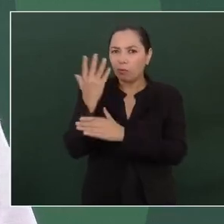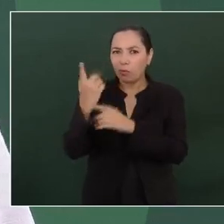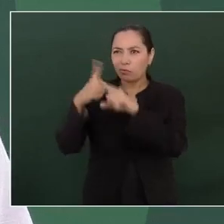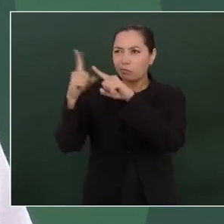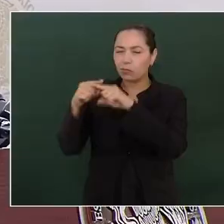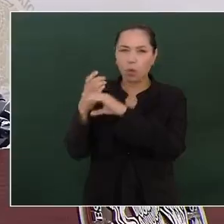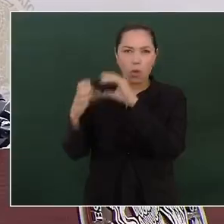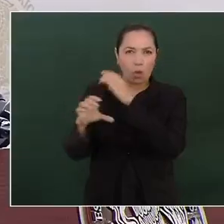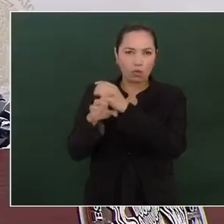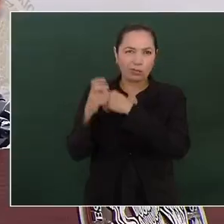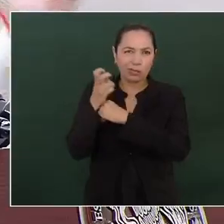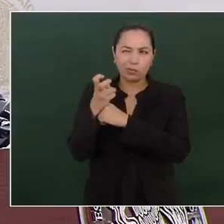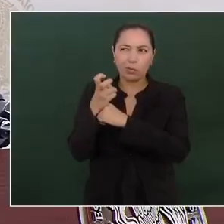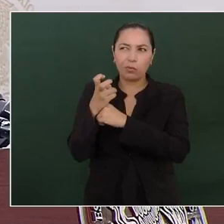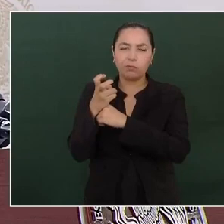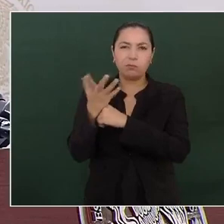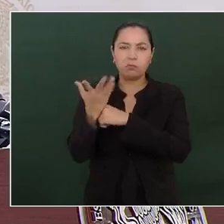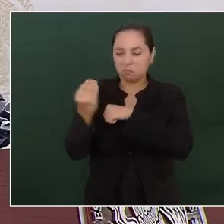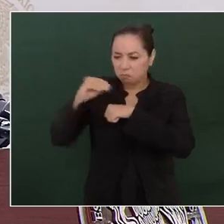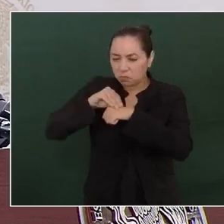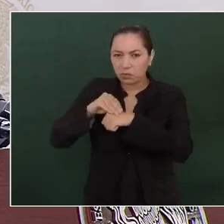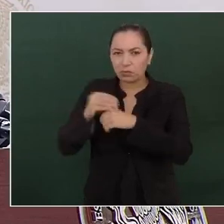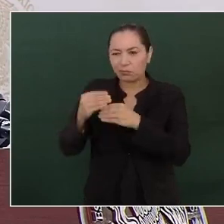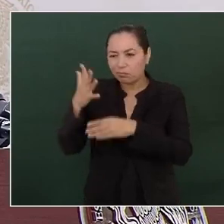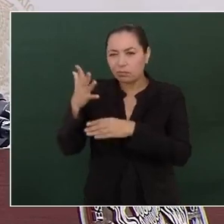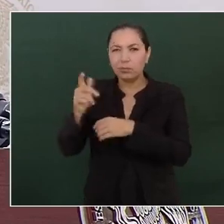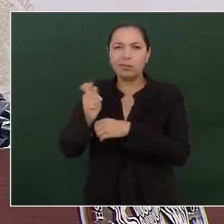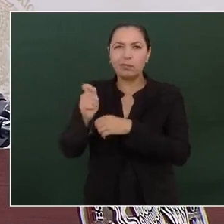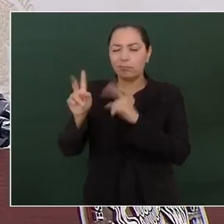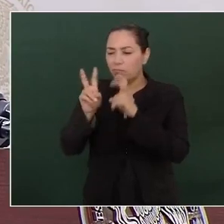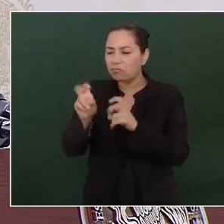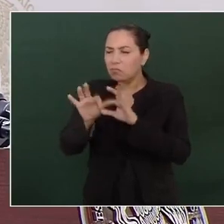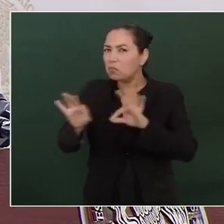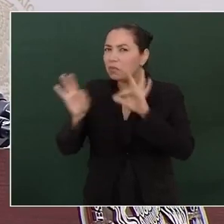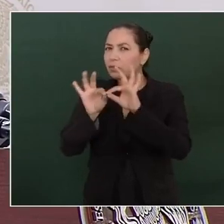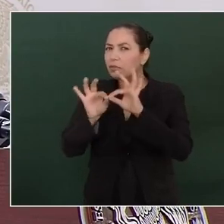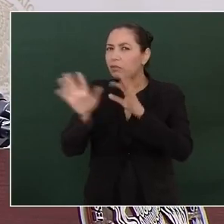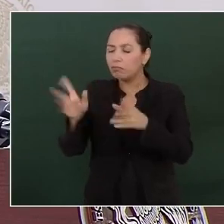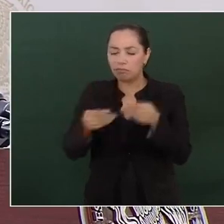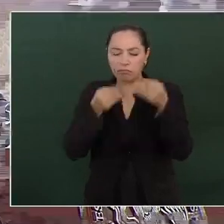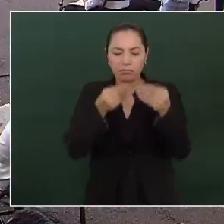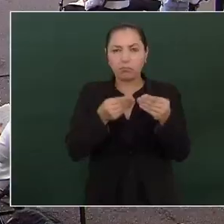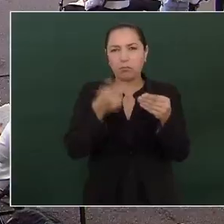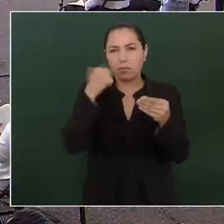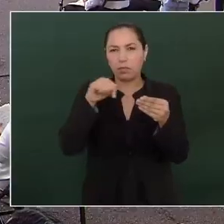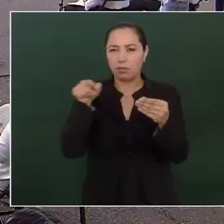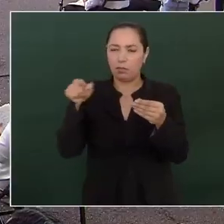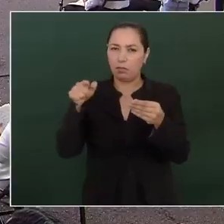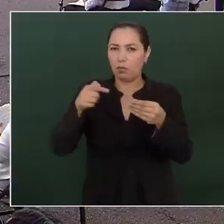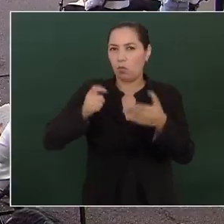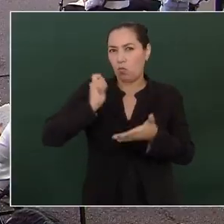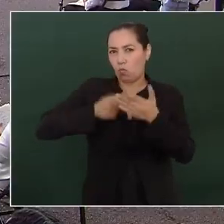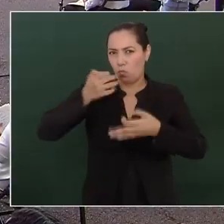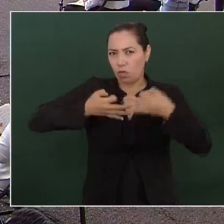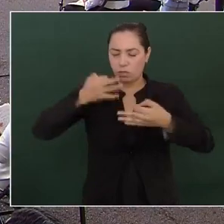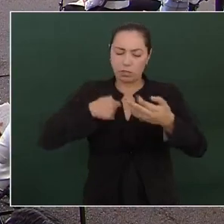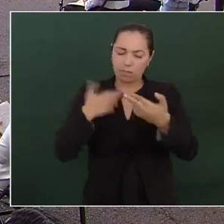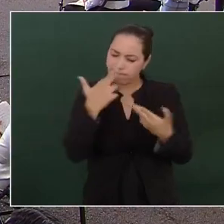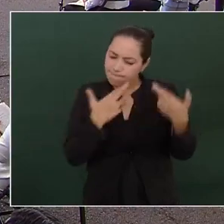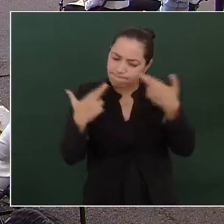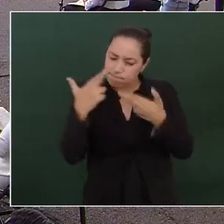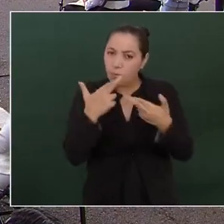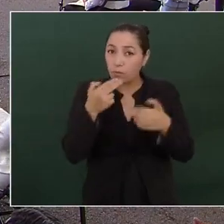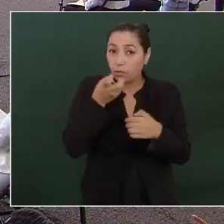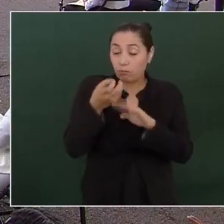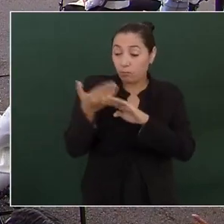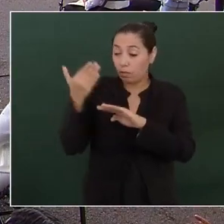son asuntos que fueran relevantes para la interpretación de los jueces, porque estos asuntos ya se habían dirimido